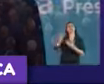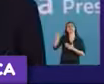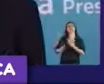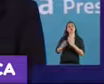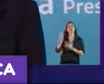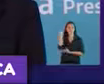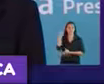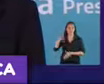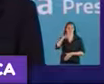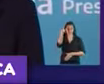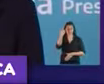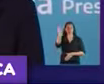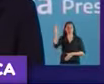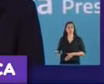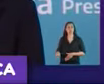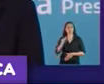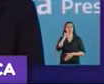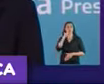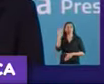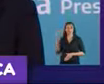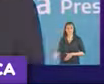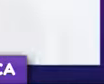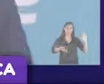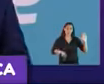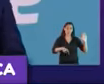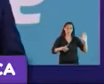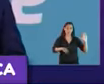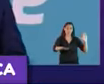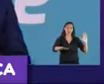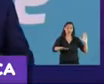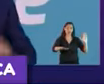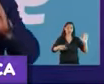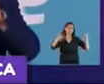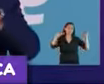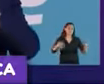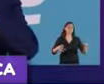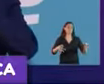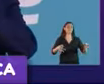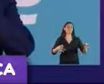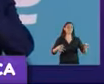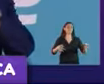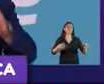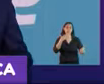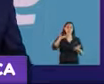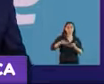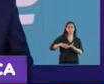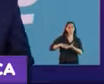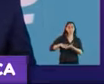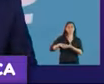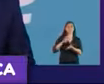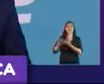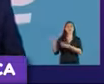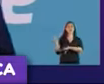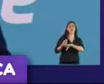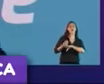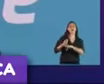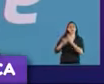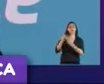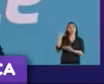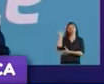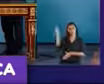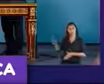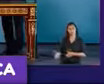remarcaciones de todos los bienes de consumo. Por acá digo, aumenta el dólar, se va, qué sé yo, pasó los 300 pesos y te aumenta la